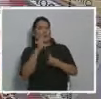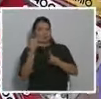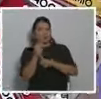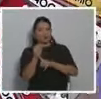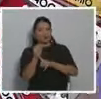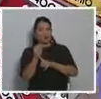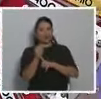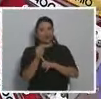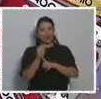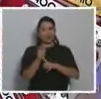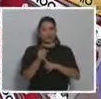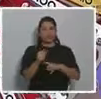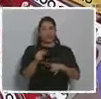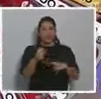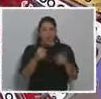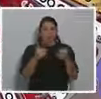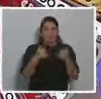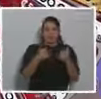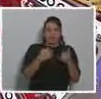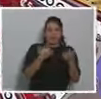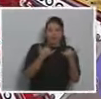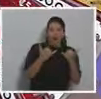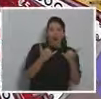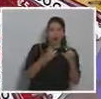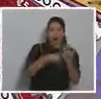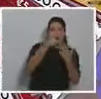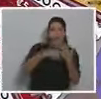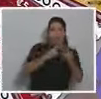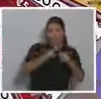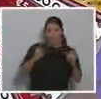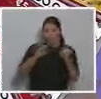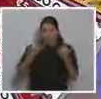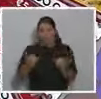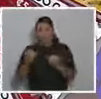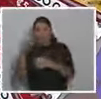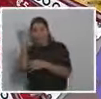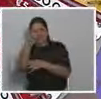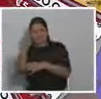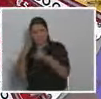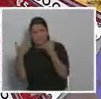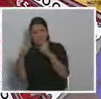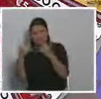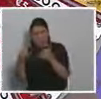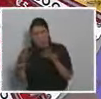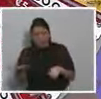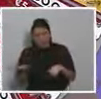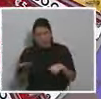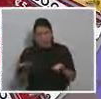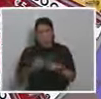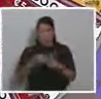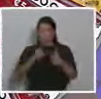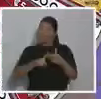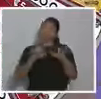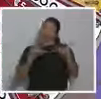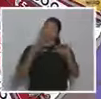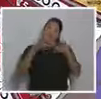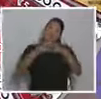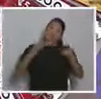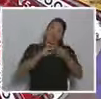pero el Zapriza está jugando. Bien. Pero hey, quiero contarles a todos los zapricistas que están viendo la Rueda de la Fortuna, ve que vamos ganando